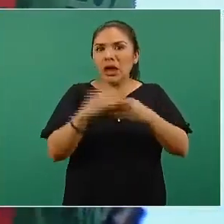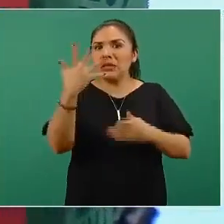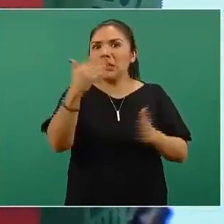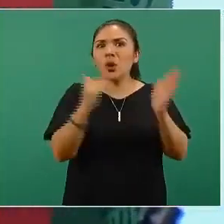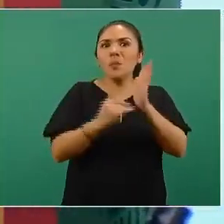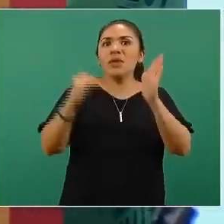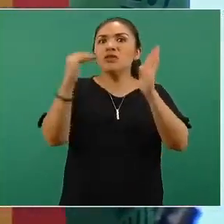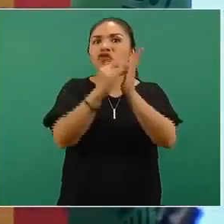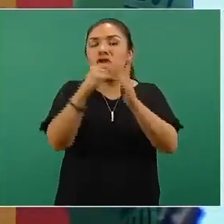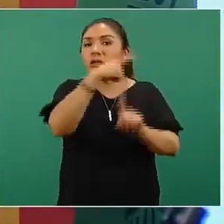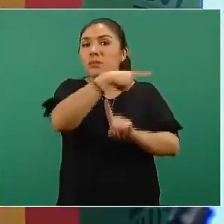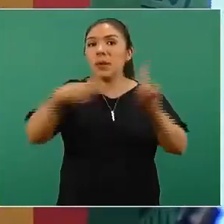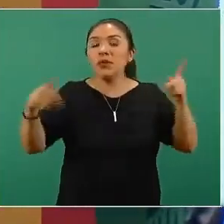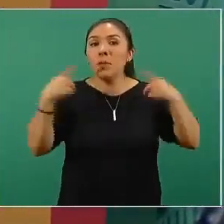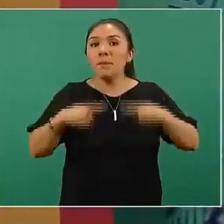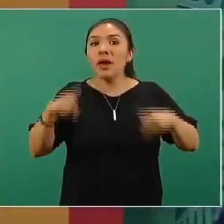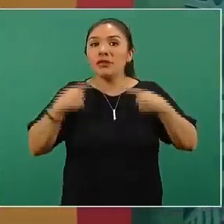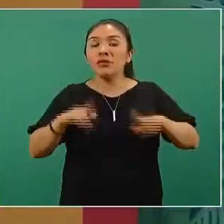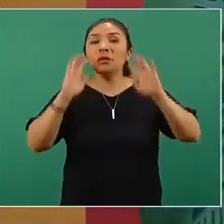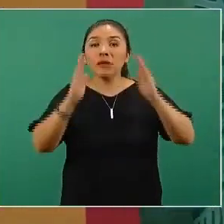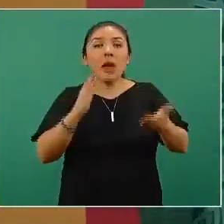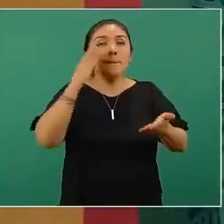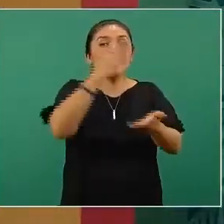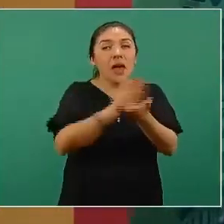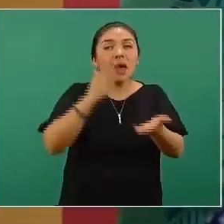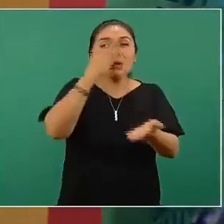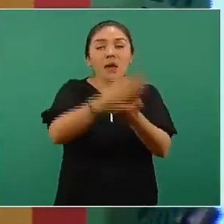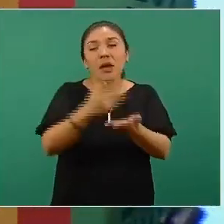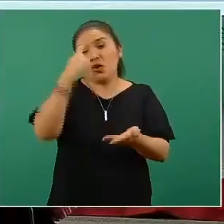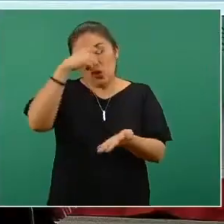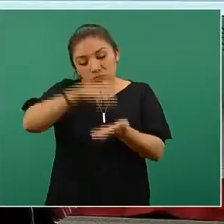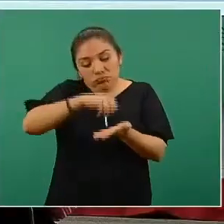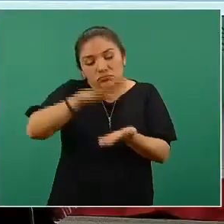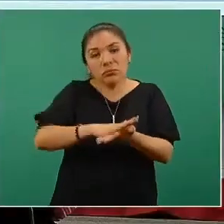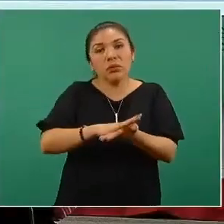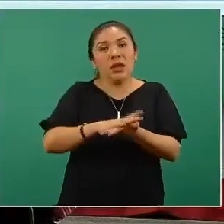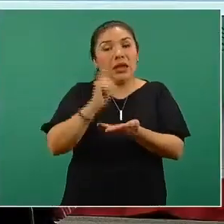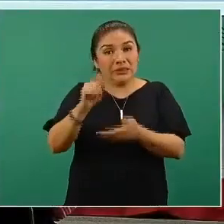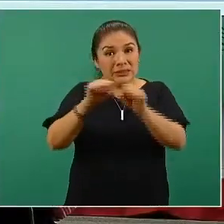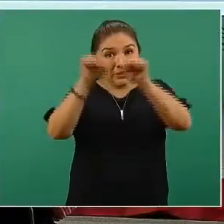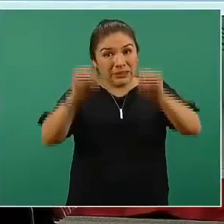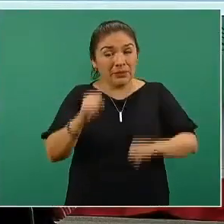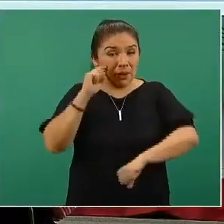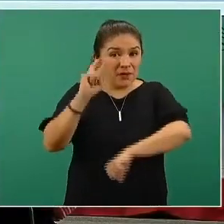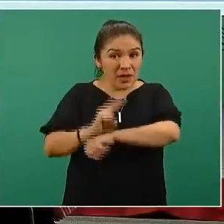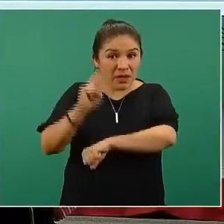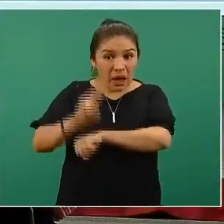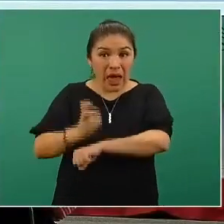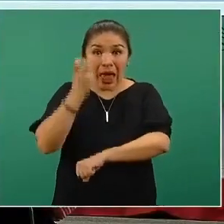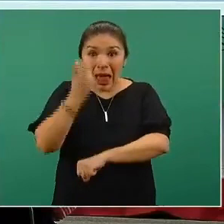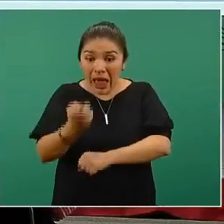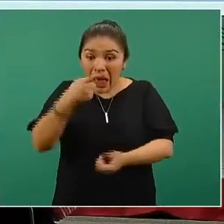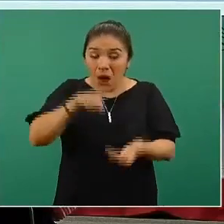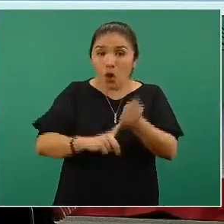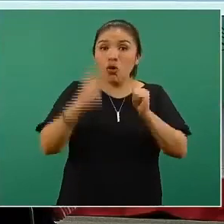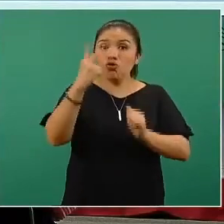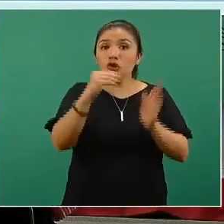5,5 millones que ha captado el sistema de vigilancia, de los cuales